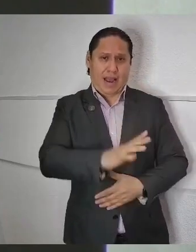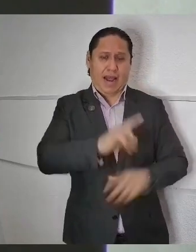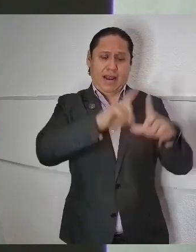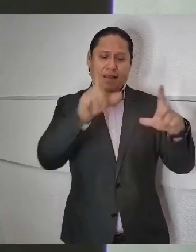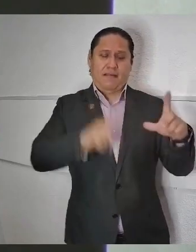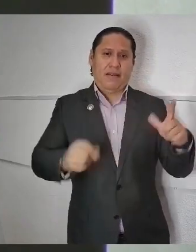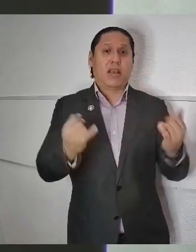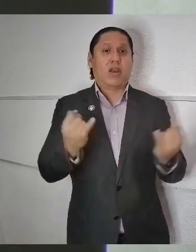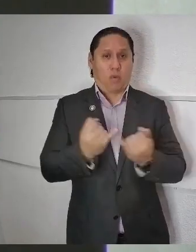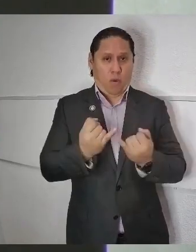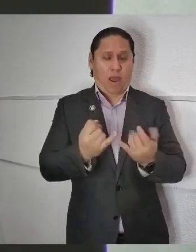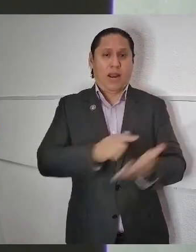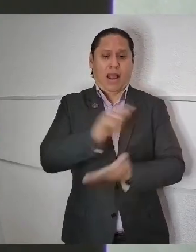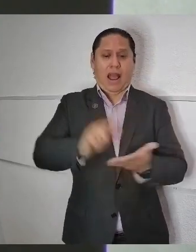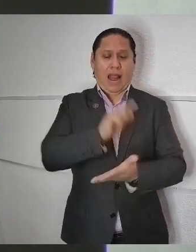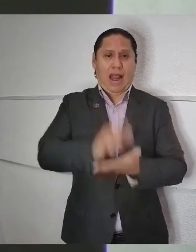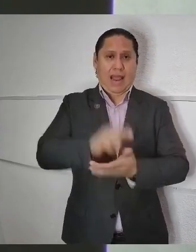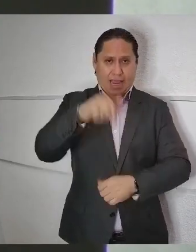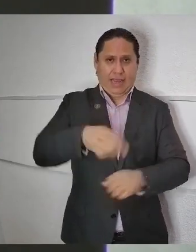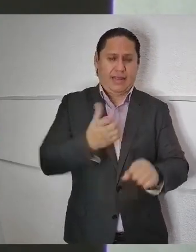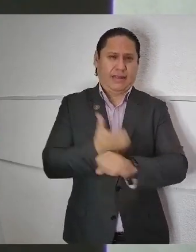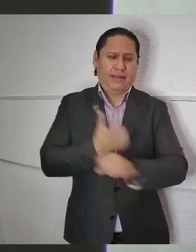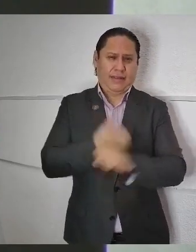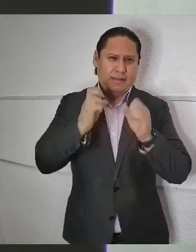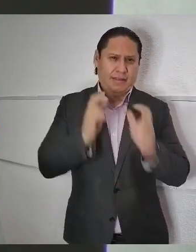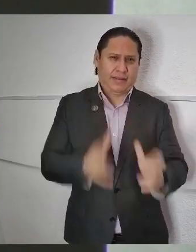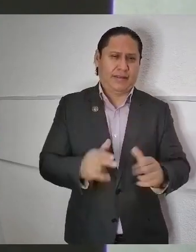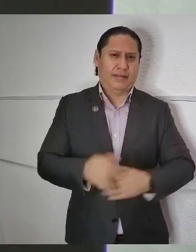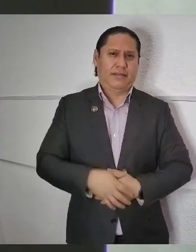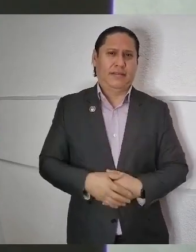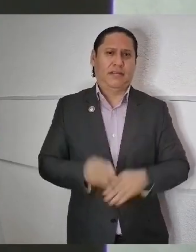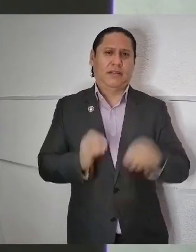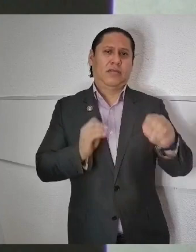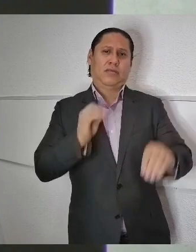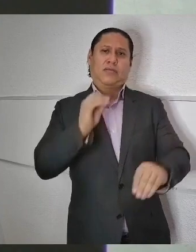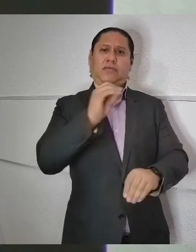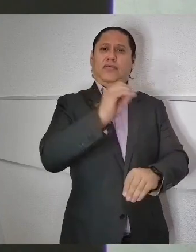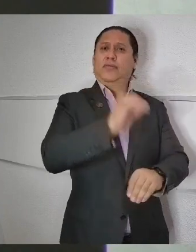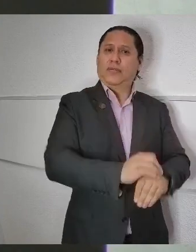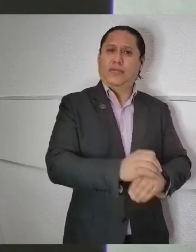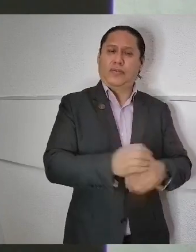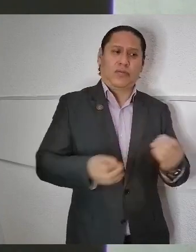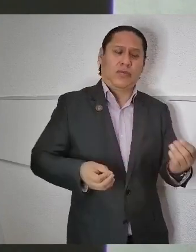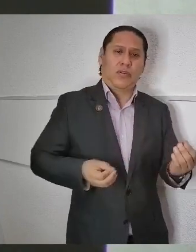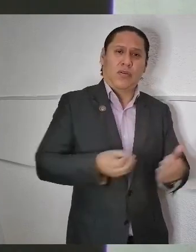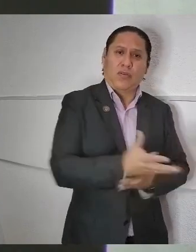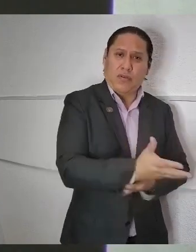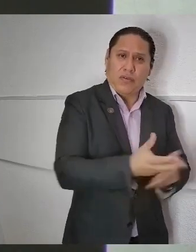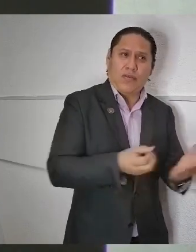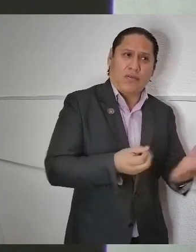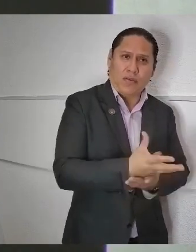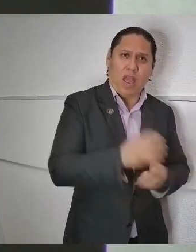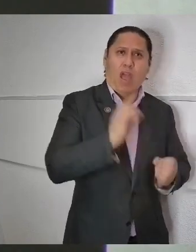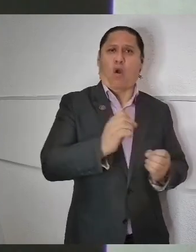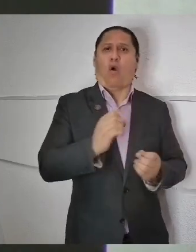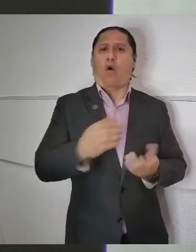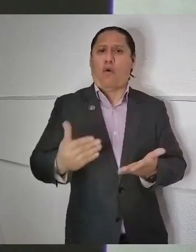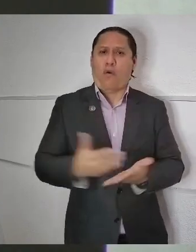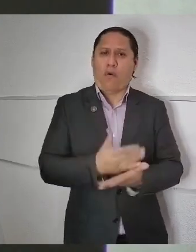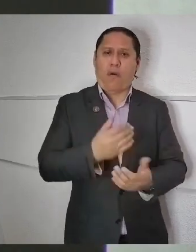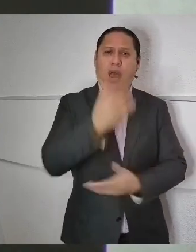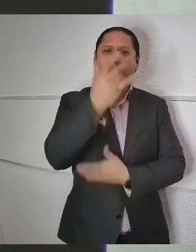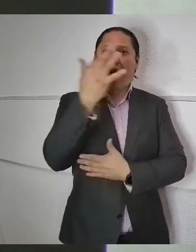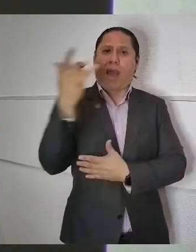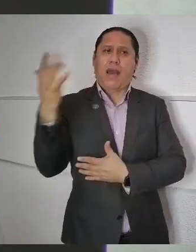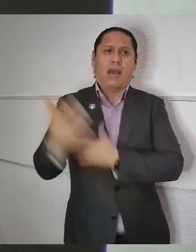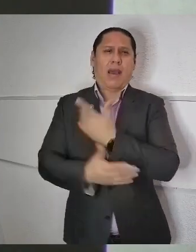sino en nuestra ley forestal del Estado de Chiapas, la introducción de especies exóticas, de especies de árboles que